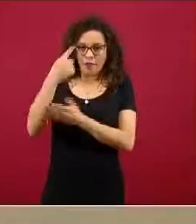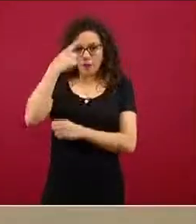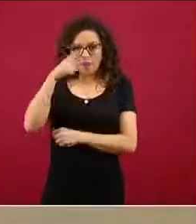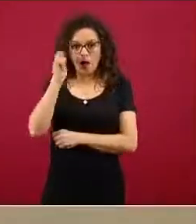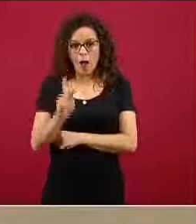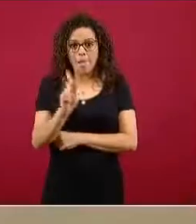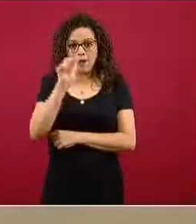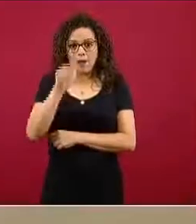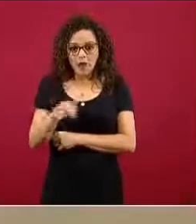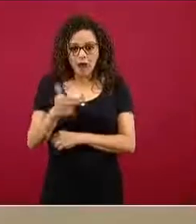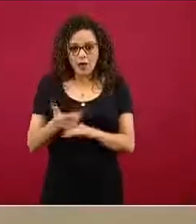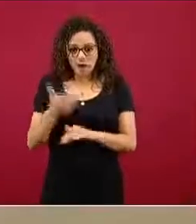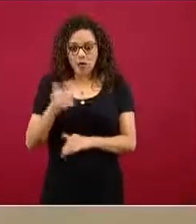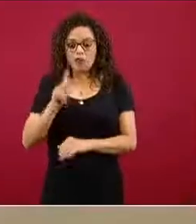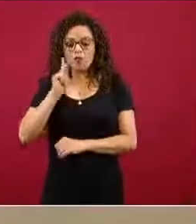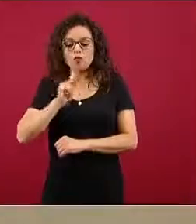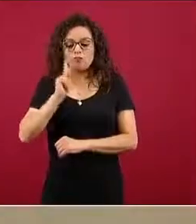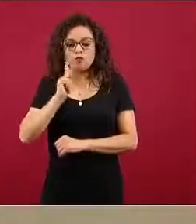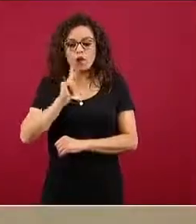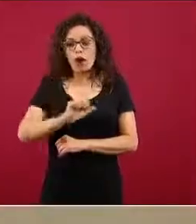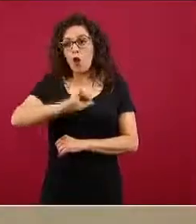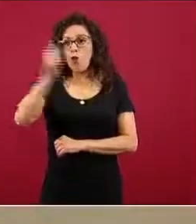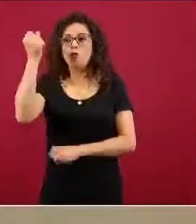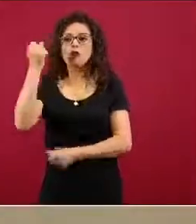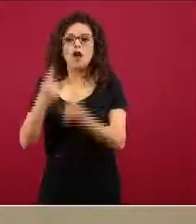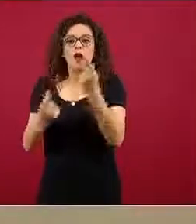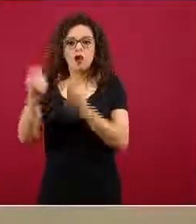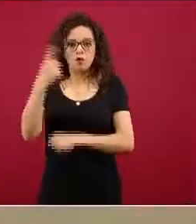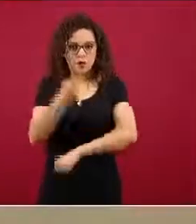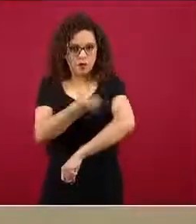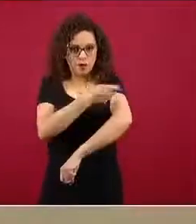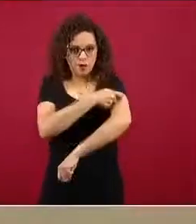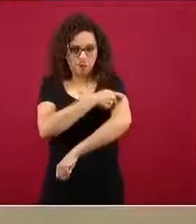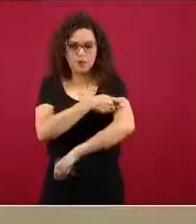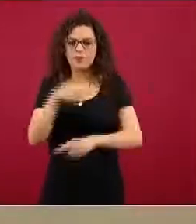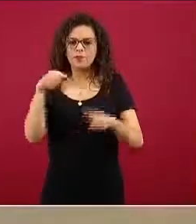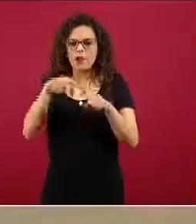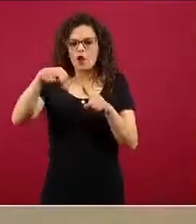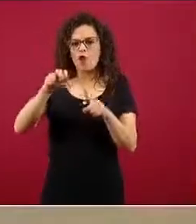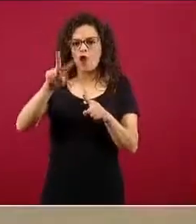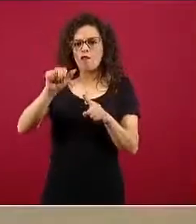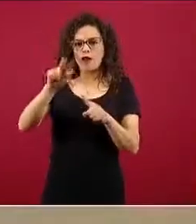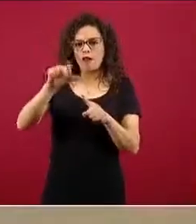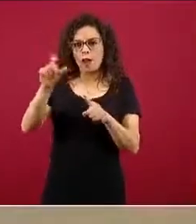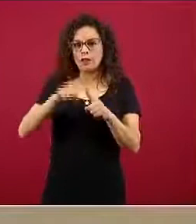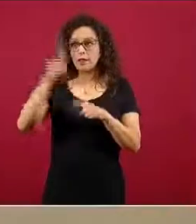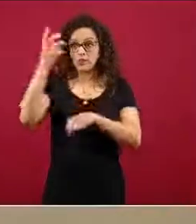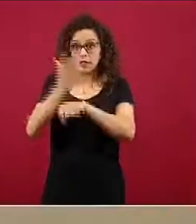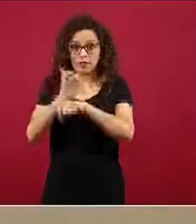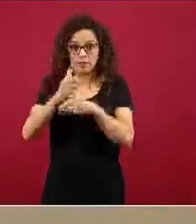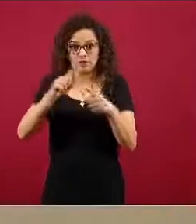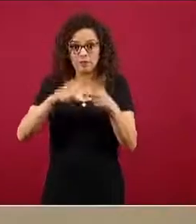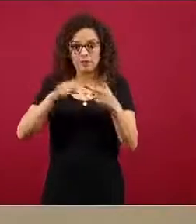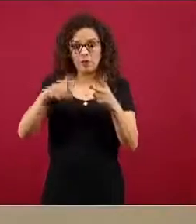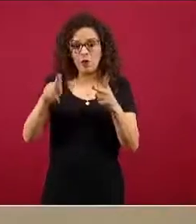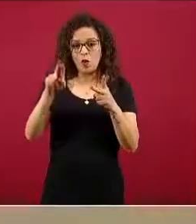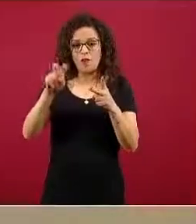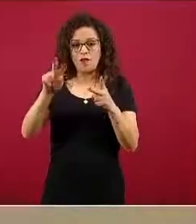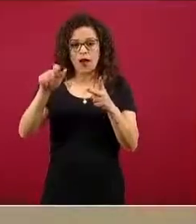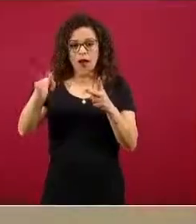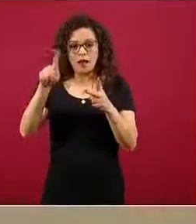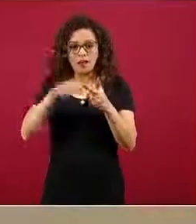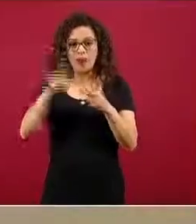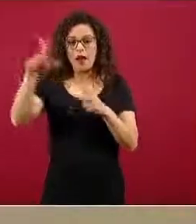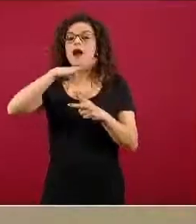para los ensayos clínicos de algunas otras, en particular Novavax de Estados Unidos y CureVac de